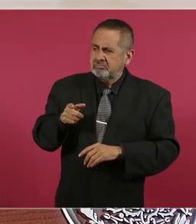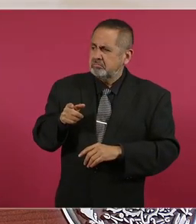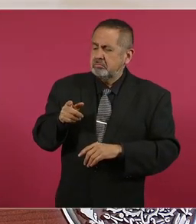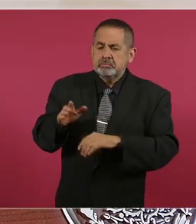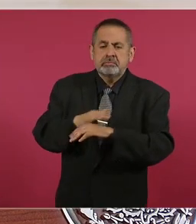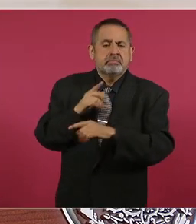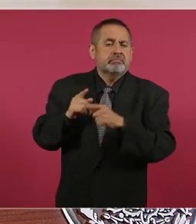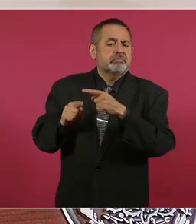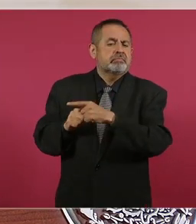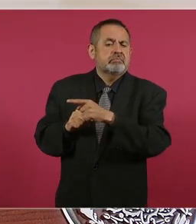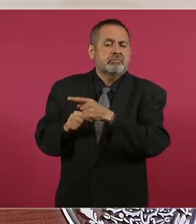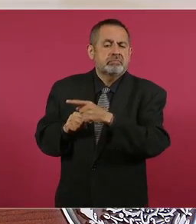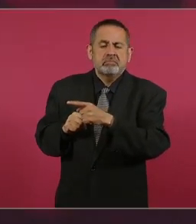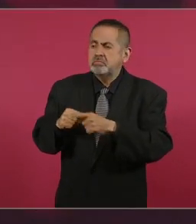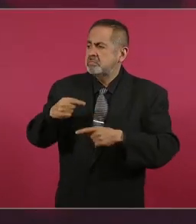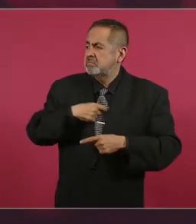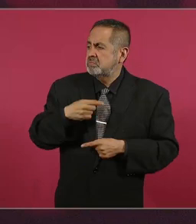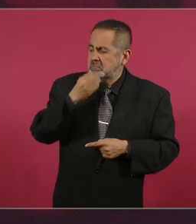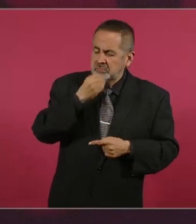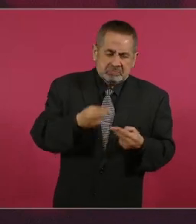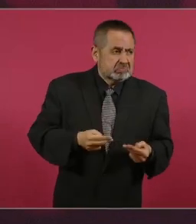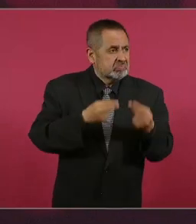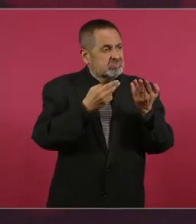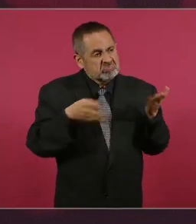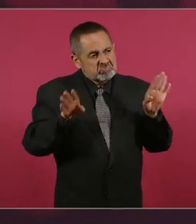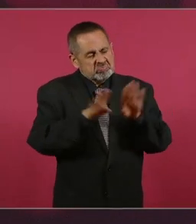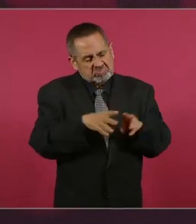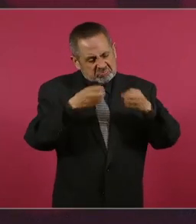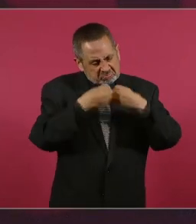porque tuve que cerrar mi negocio,